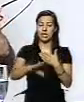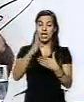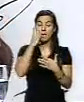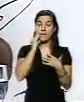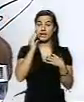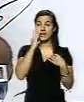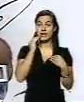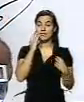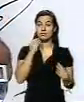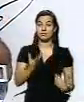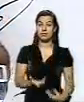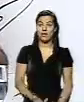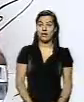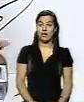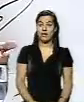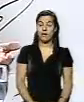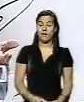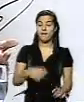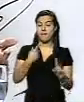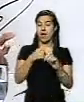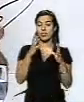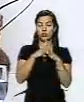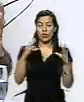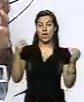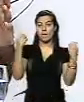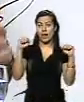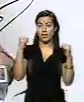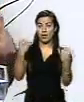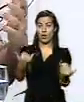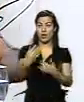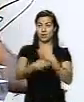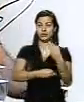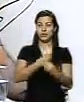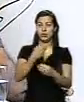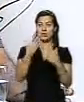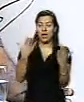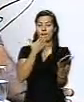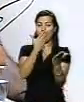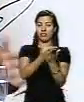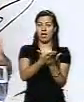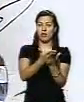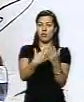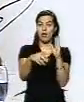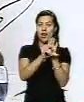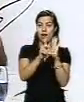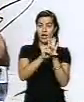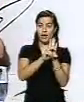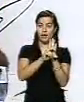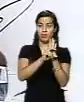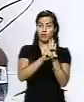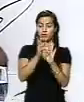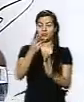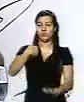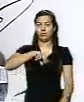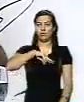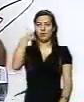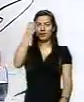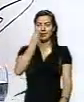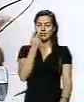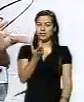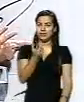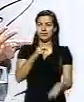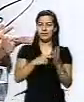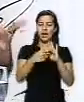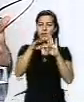experiencia y de toda esa práctica que venimos haciendo, planteando una ley que para nosotros va a ser